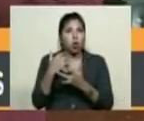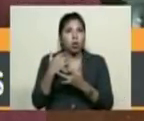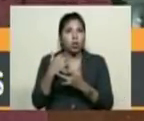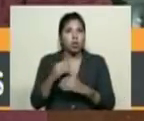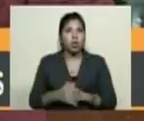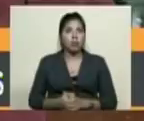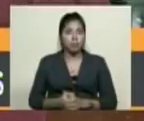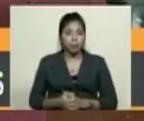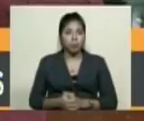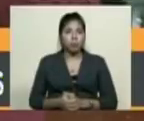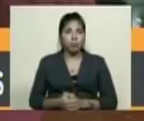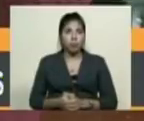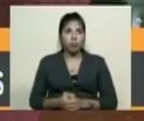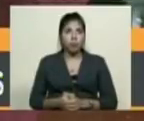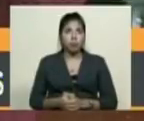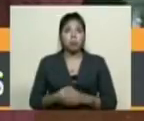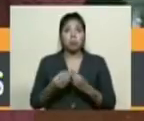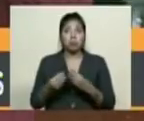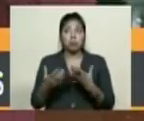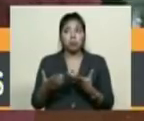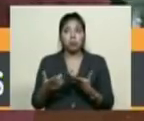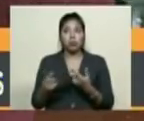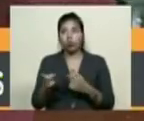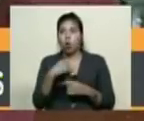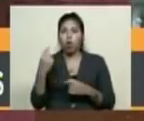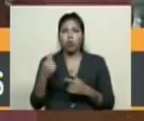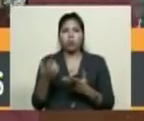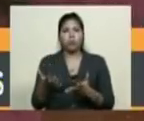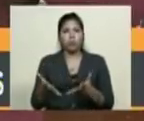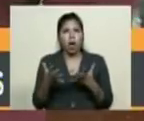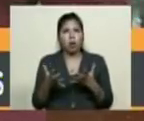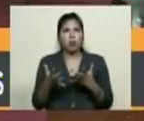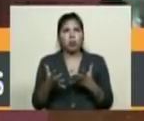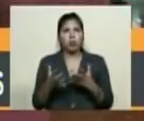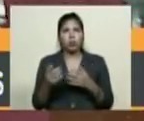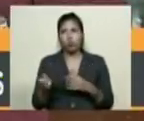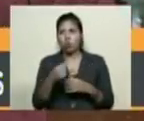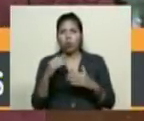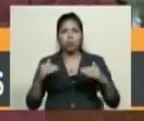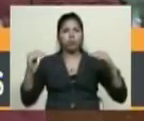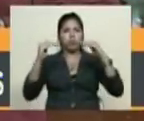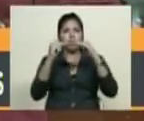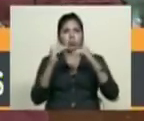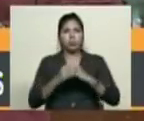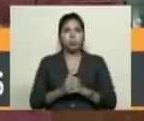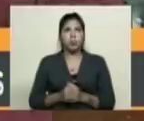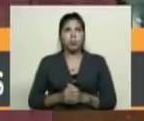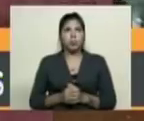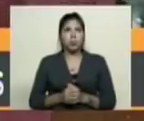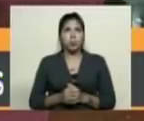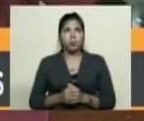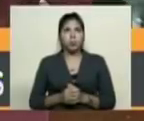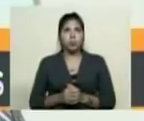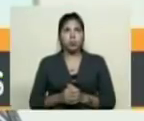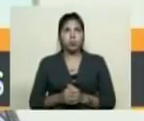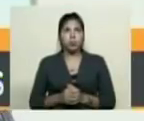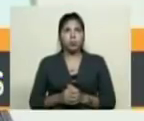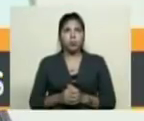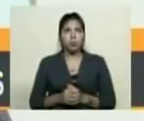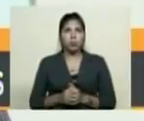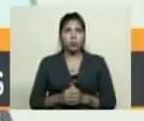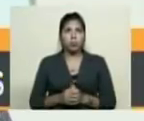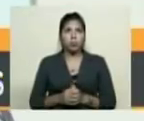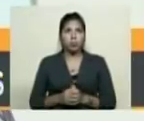de beneficio mutuo, de ganar-ganar, de resolver los problemas materiales de nuestros pueblos. Cuba tiene una